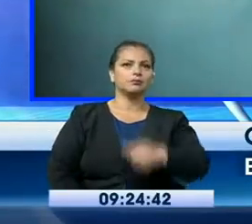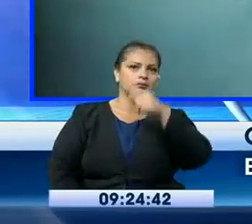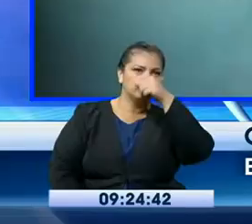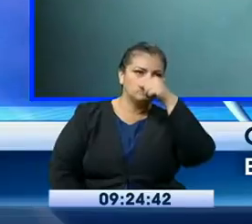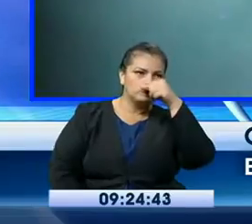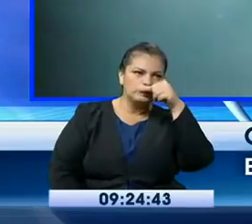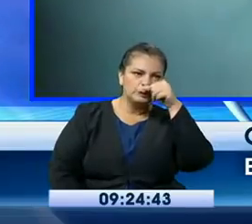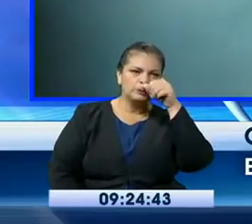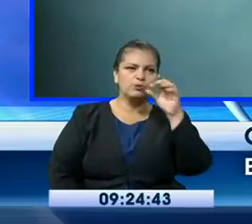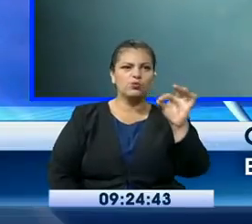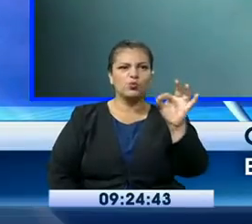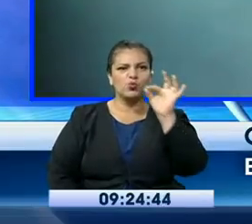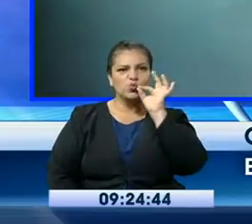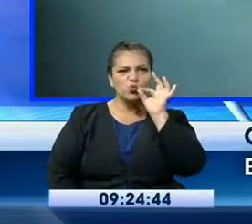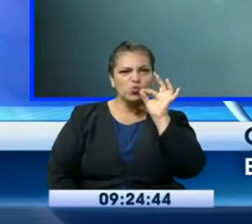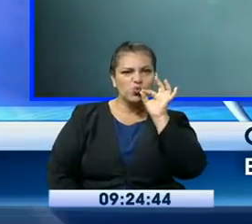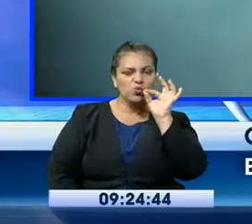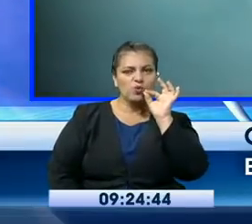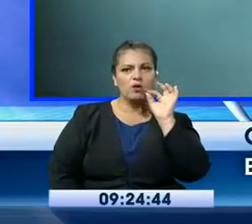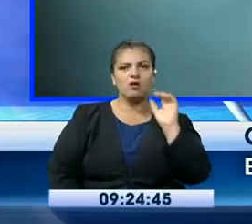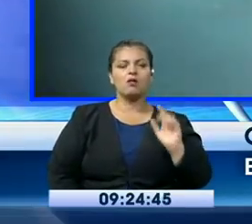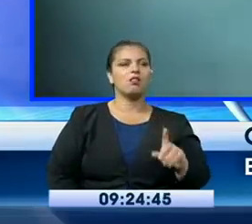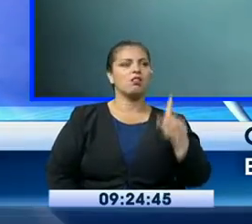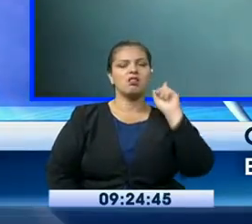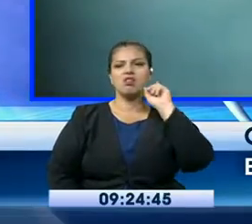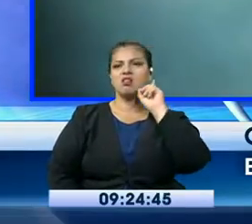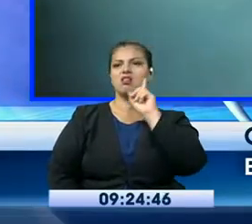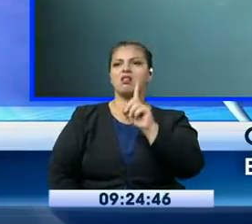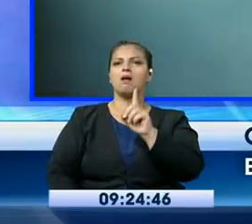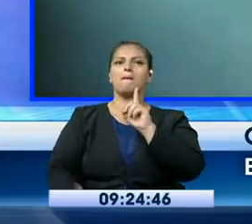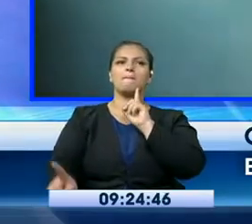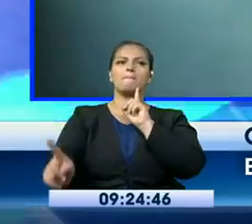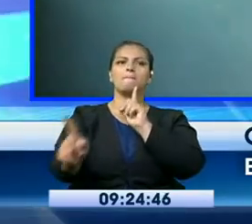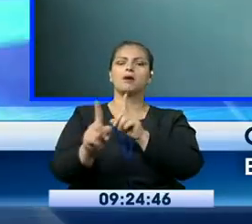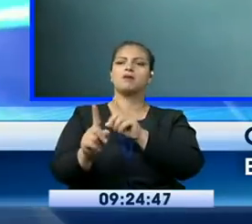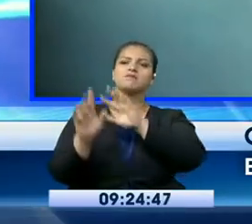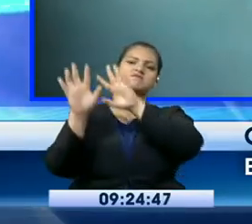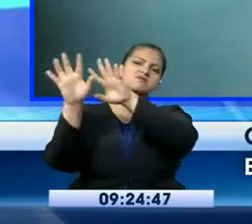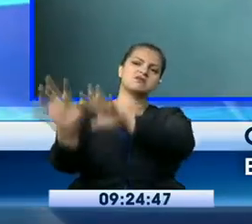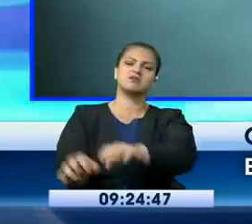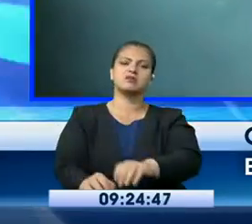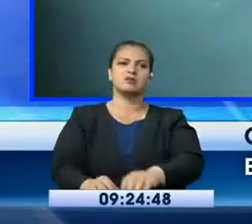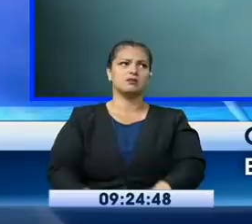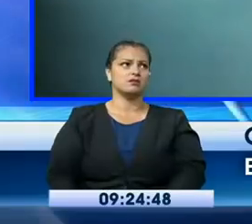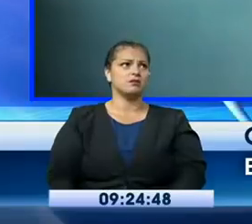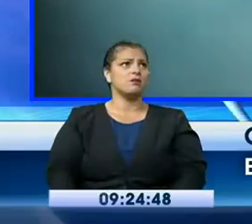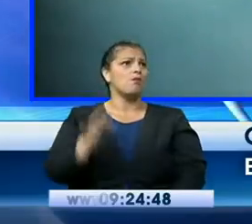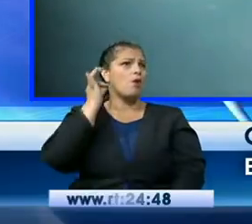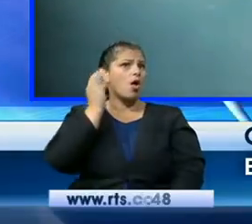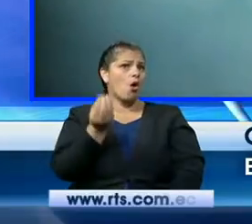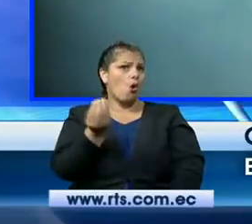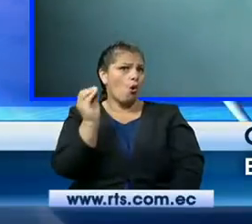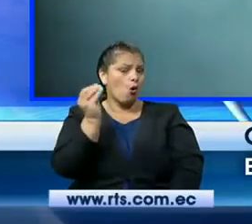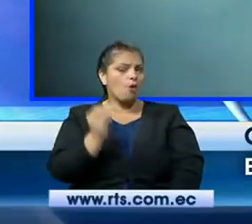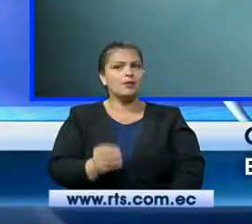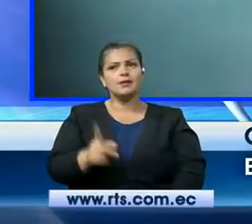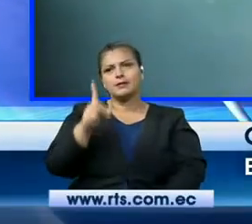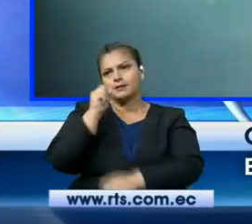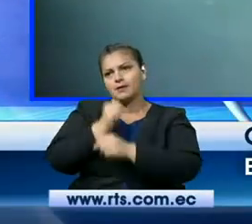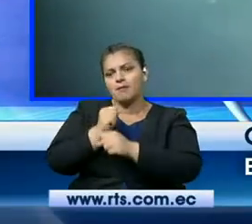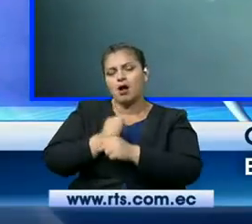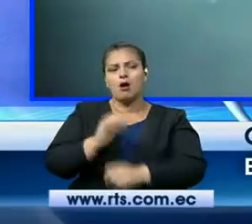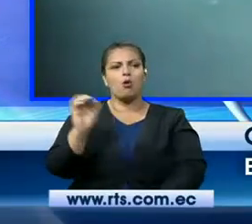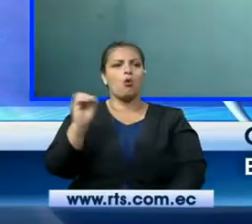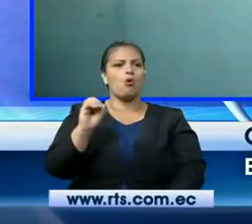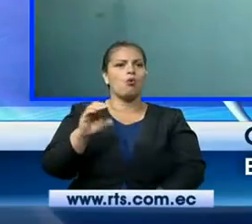mujeres indefensas las ataca madres a las mujeres a las chicas de colegio y a las chicas que vienen a trabajar también la